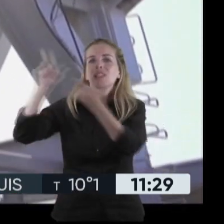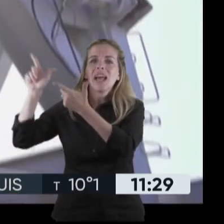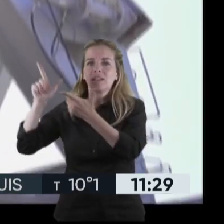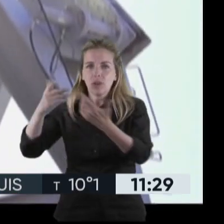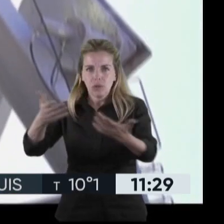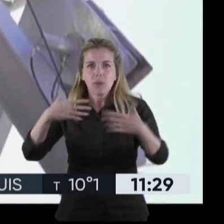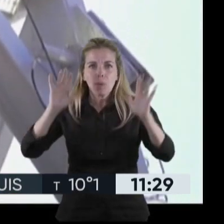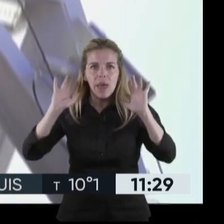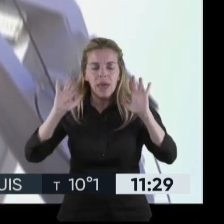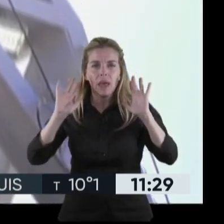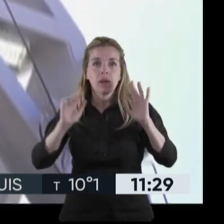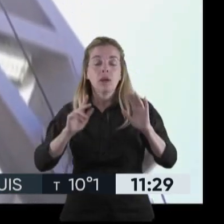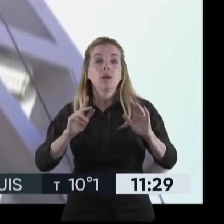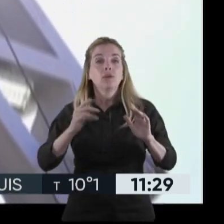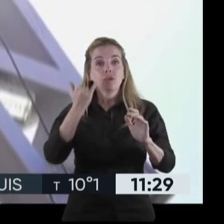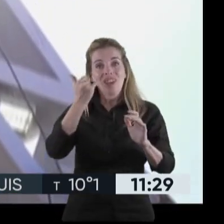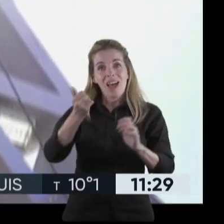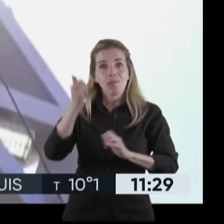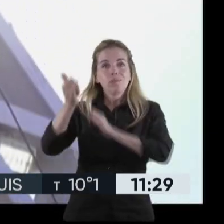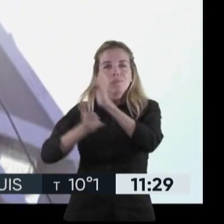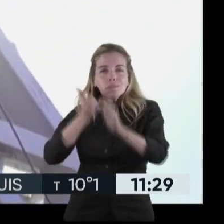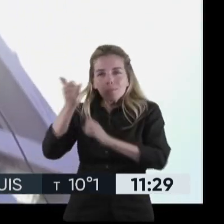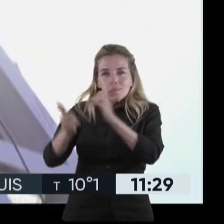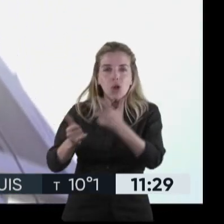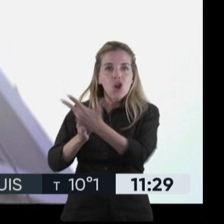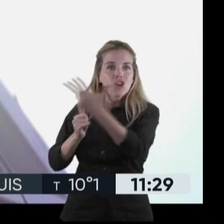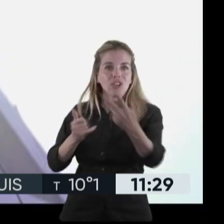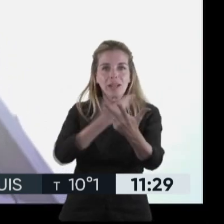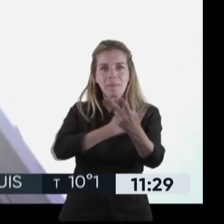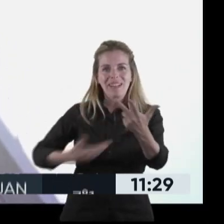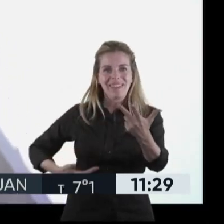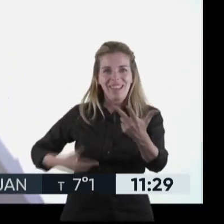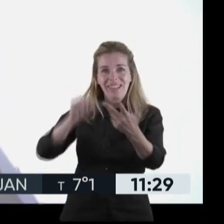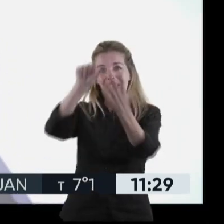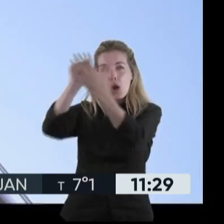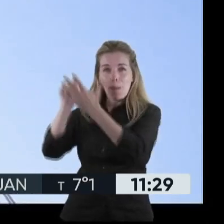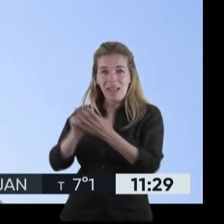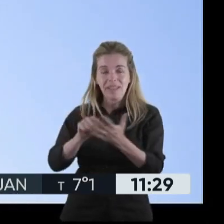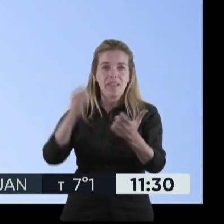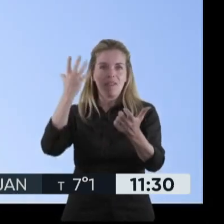A cada uno de los líderes con los que hablé, cada uno me dijo, me importa eso.